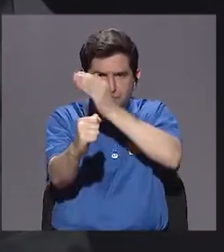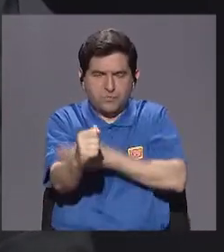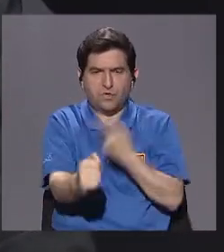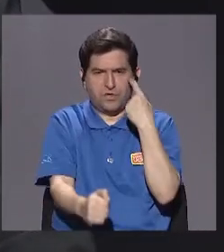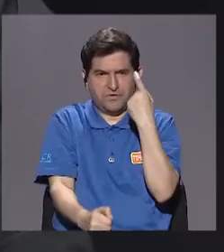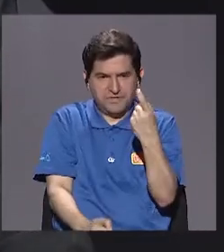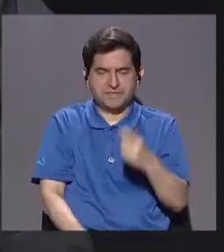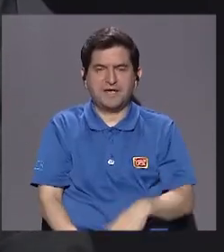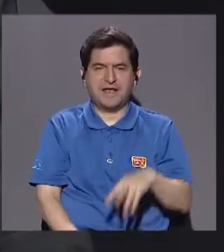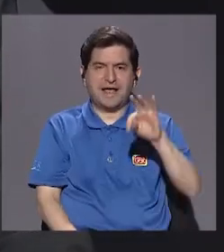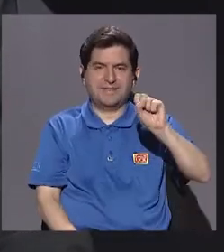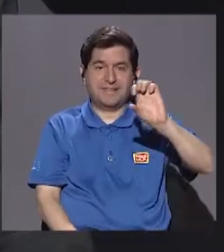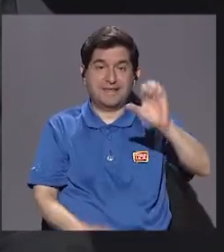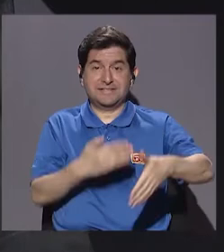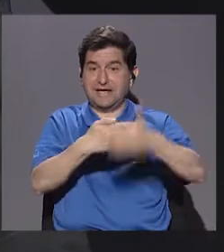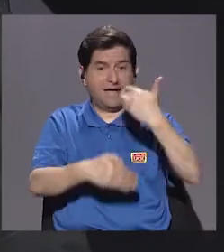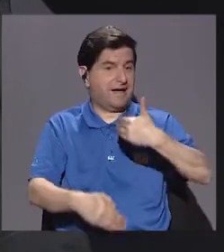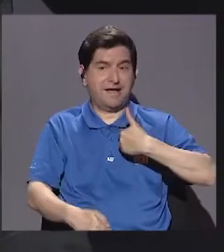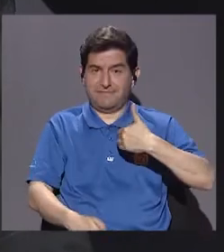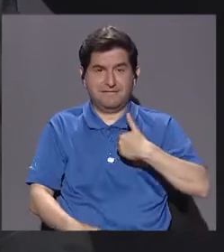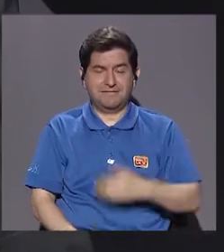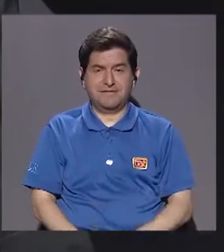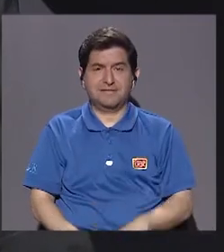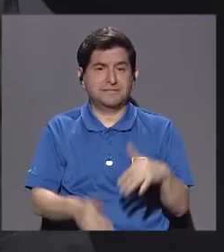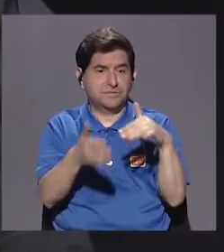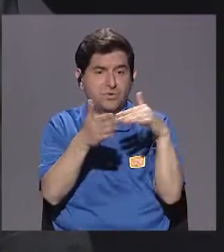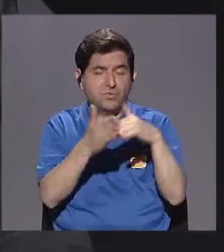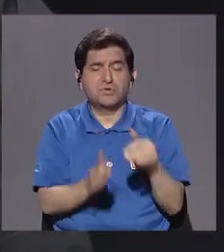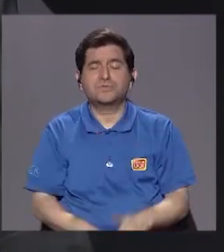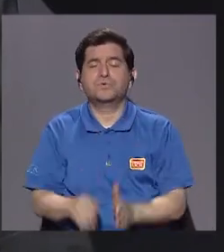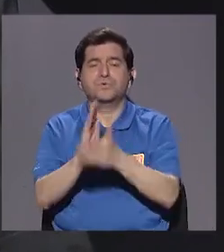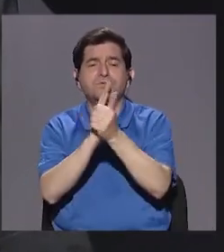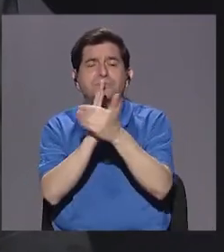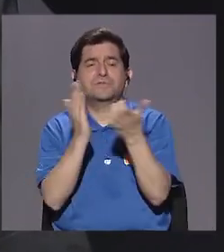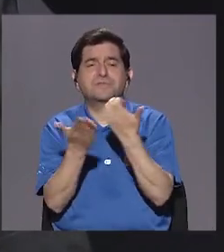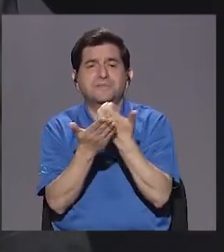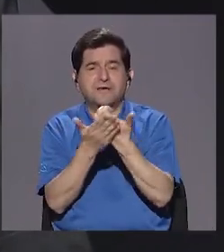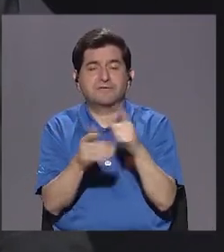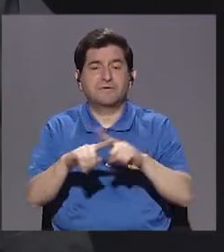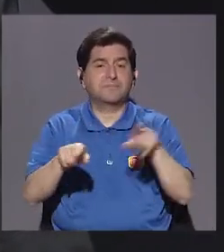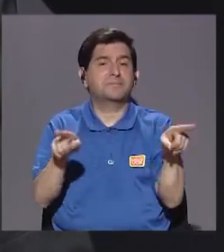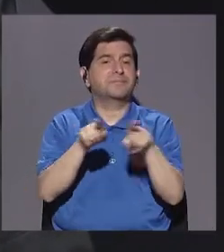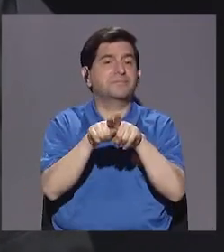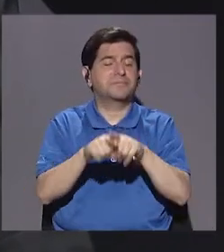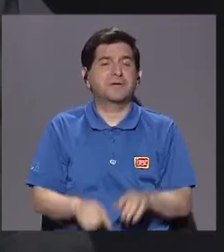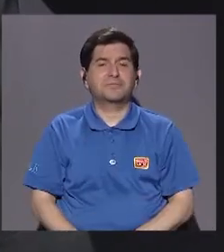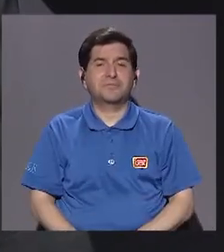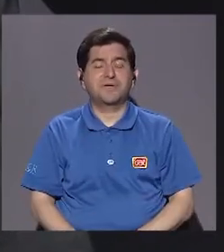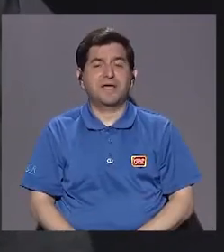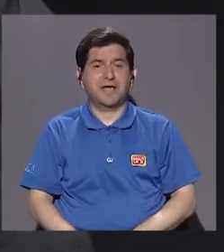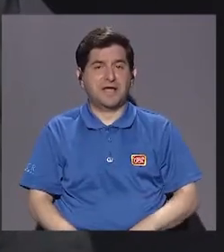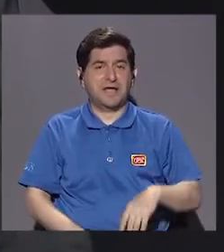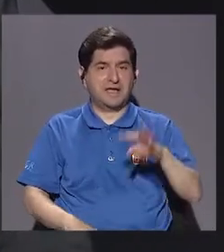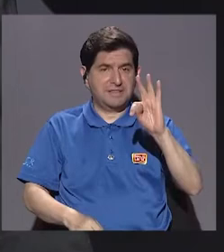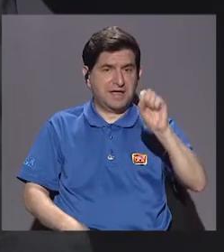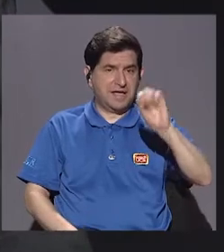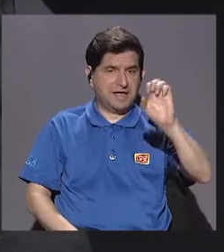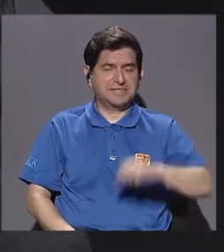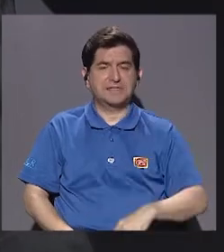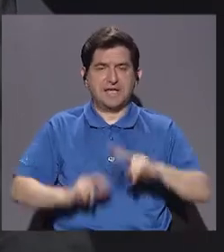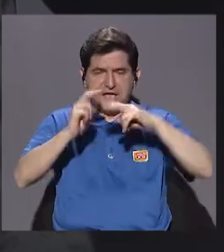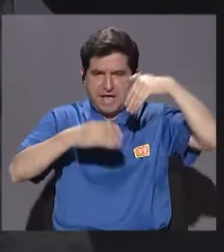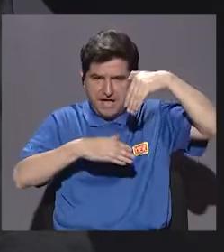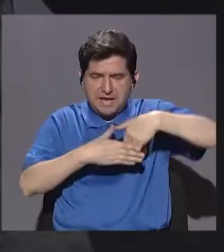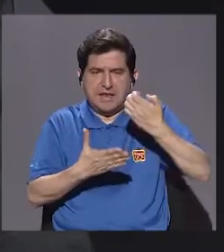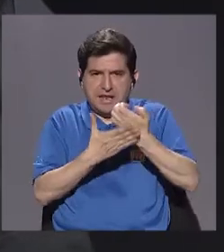tribunal que antes no tenían como estos estudios de solvencia económica que le mencioné pero también el tribunal puede hacer auditorías también el tribunal puede